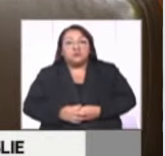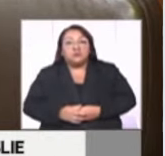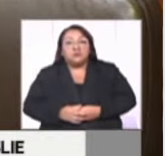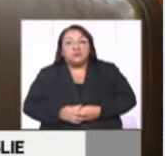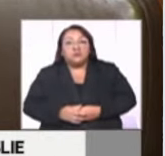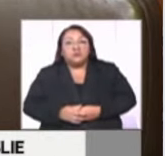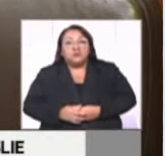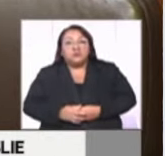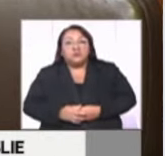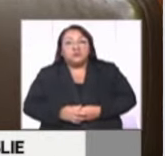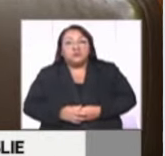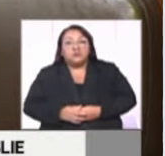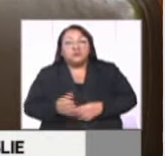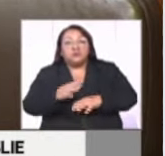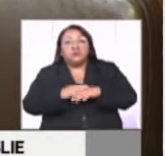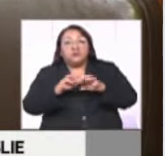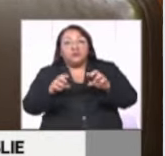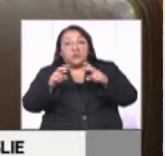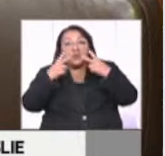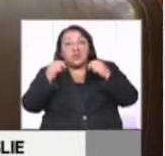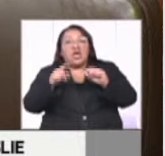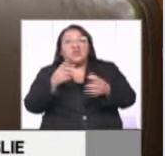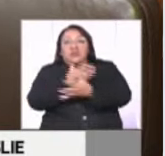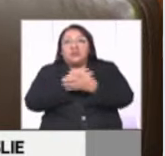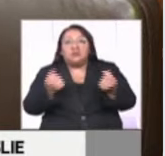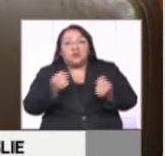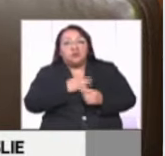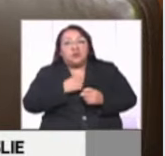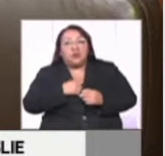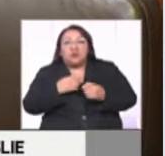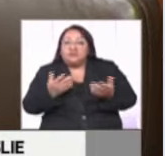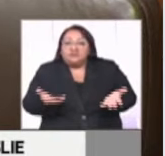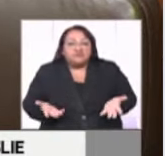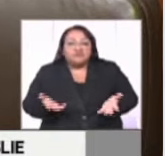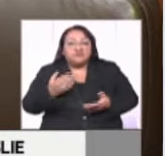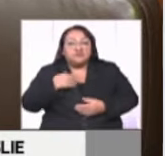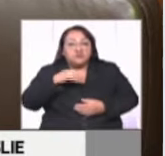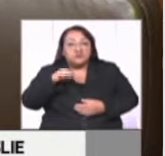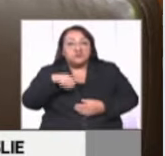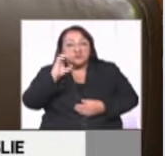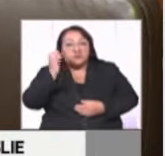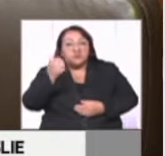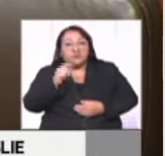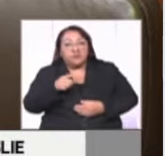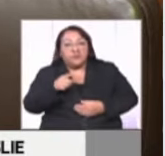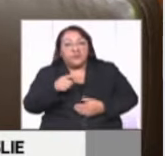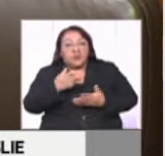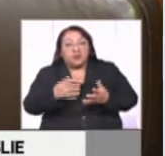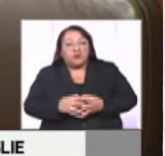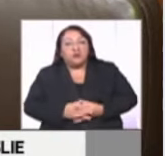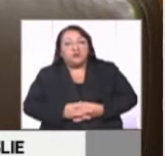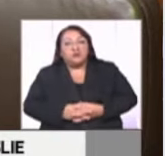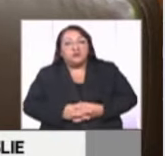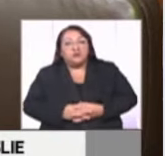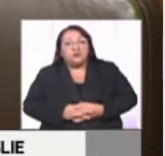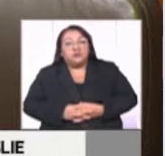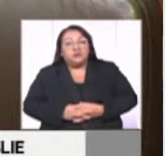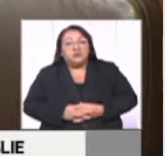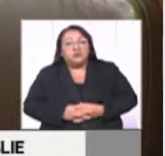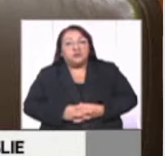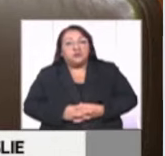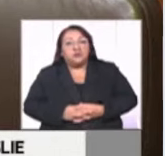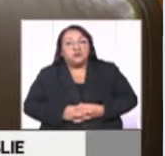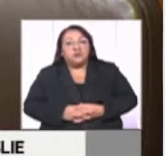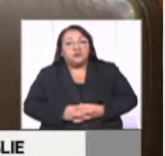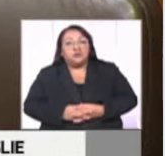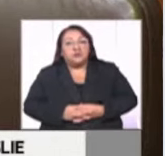ejemplo, sobre el tema de los pueblos indígenas, ahí desaparece la ministra de Cultura. Entonces, yo sí creo que esta decisión política que ha tenido la ministra,